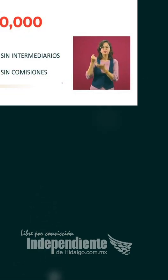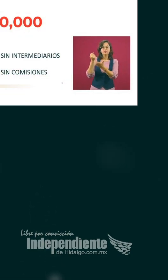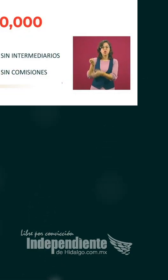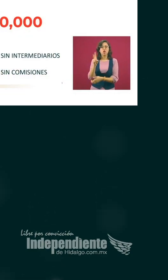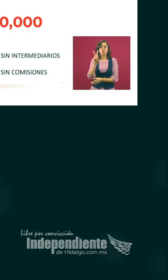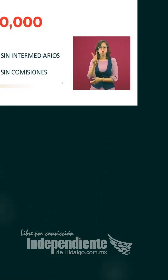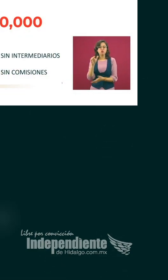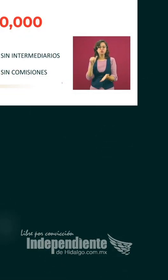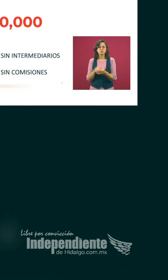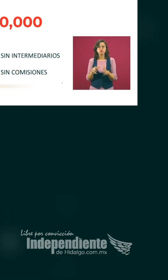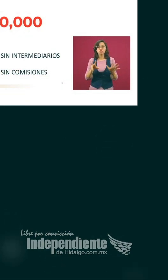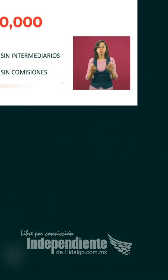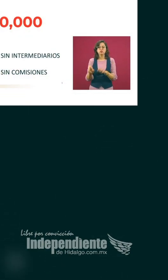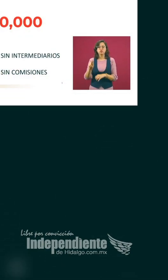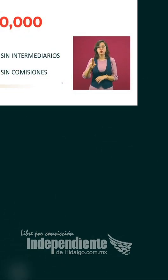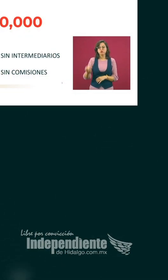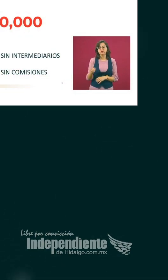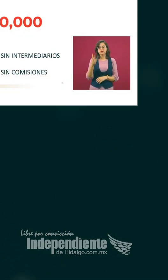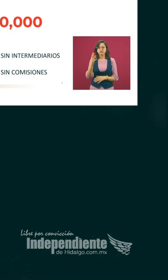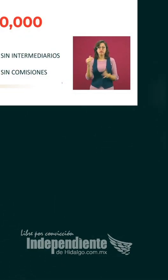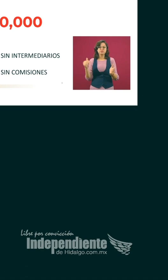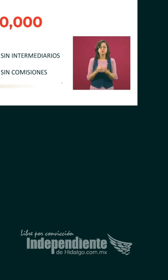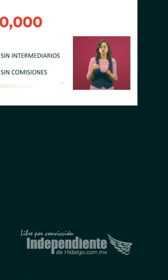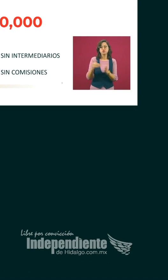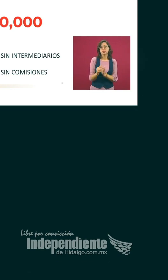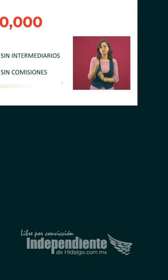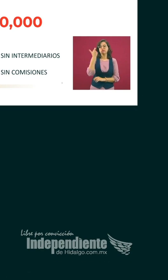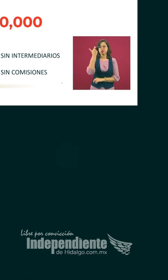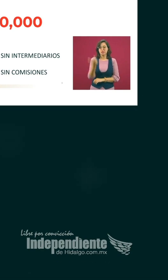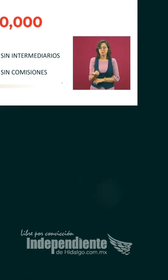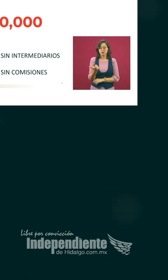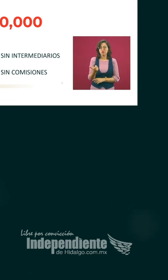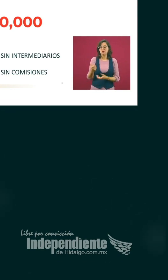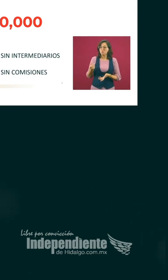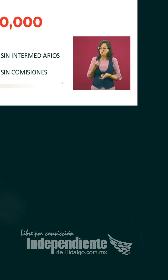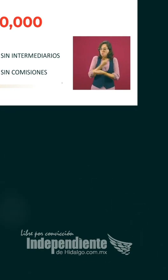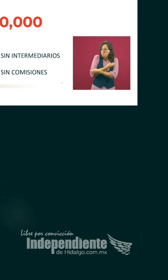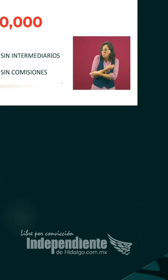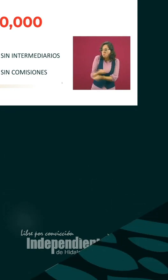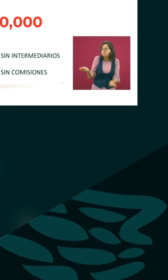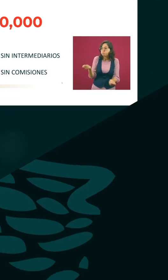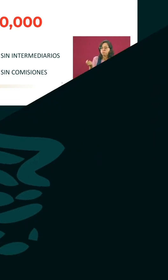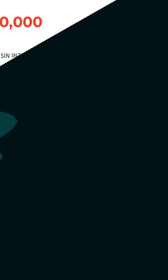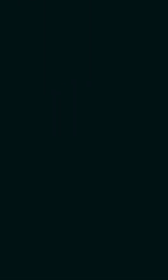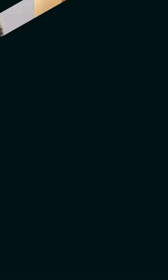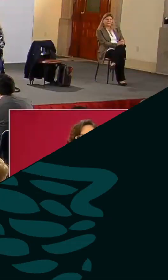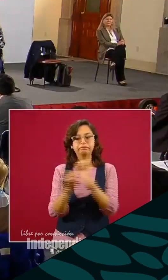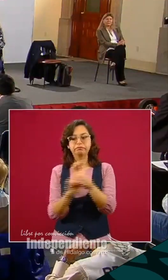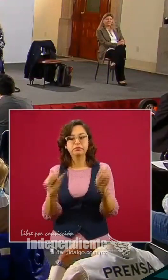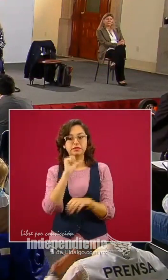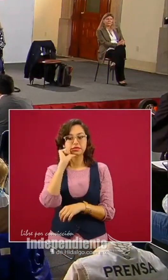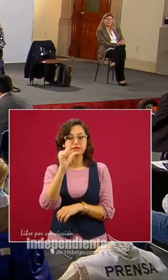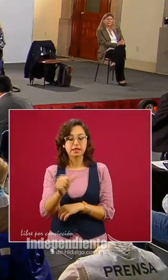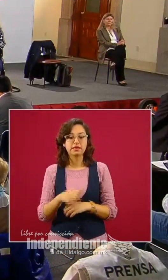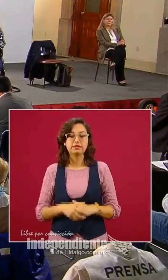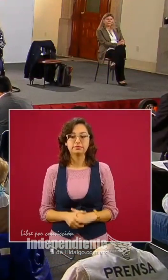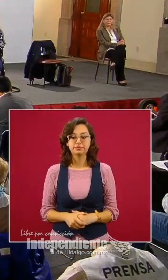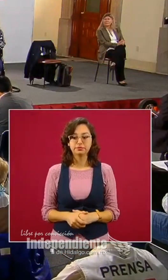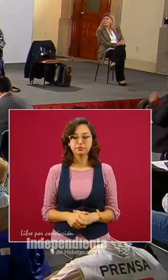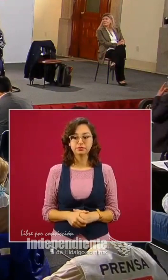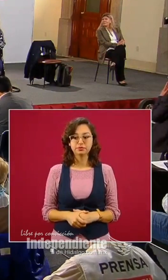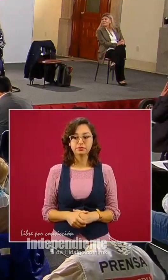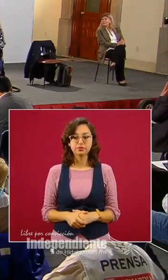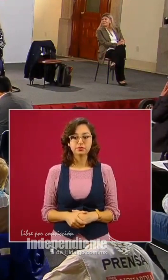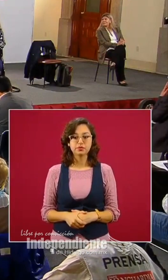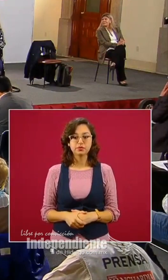créditos solidarios entre empresarios que han resistido la crisis y no han despedido a trabajadores. Tenemos hasta el día